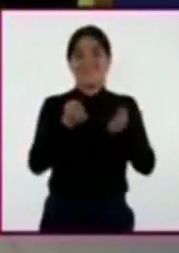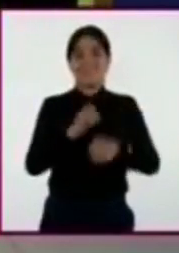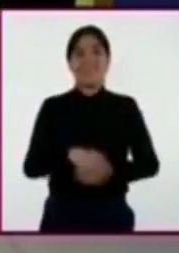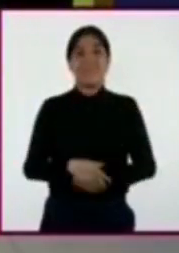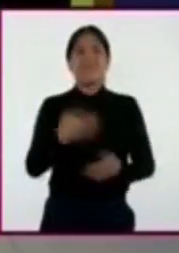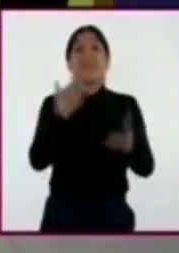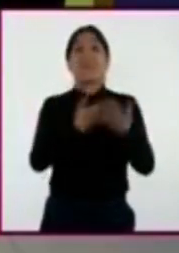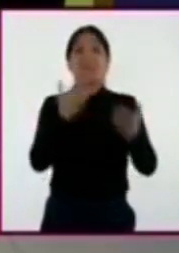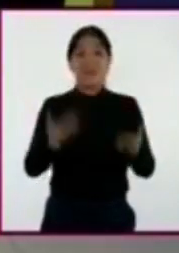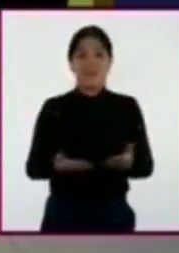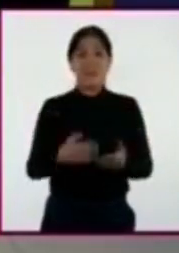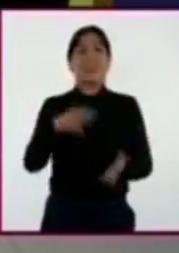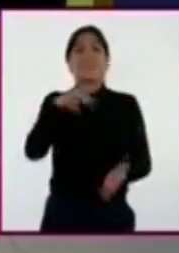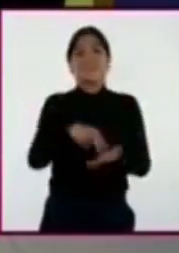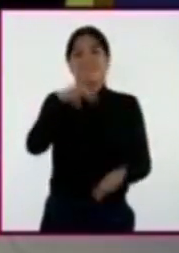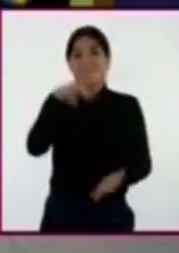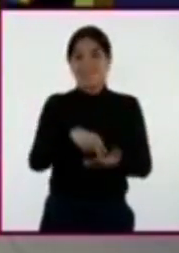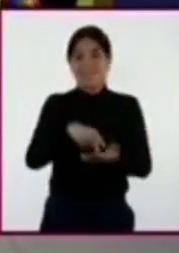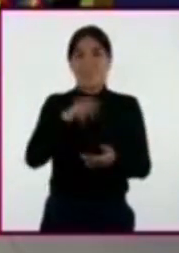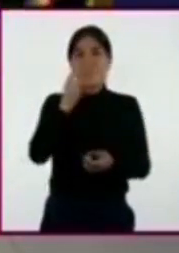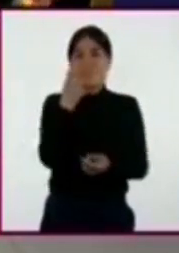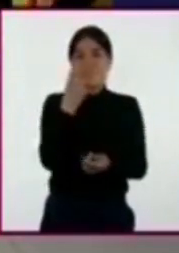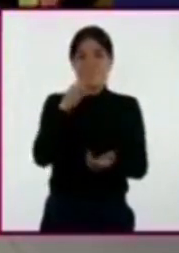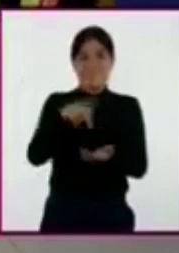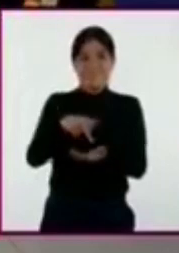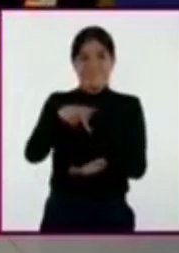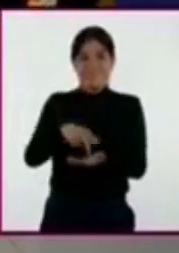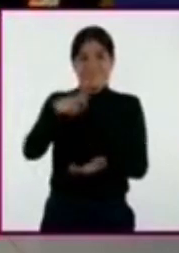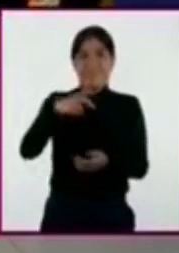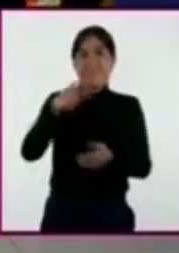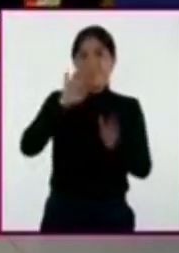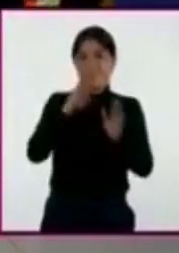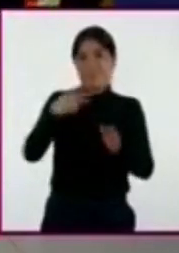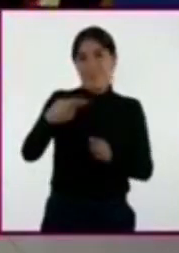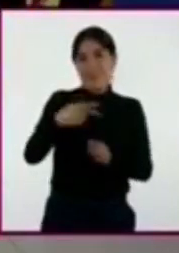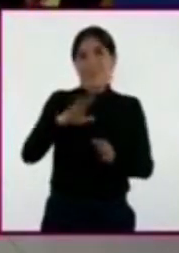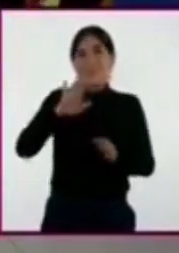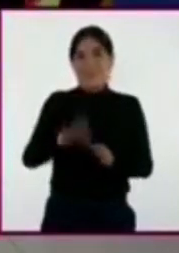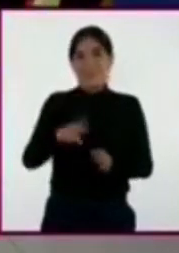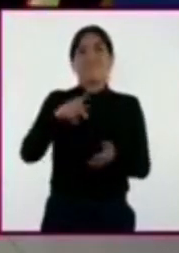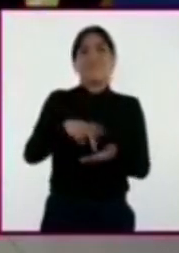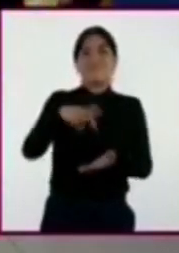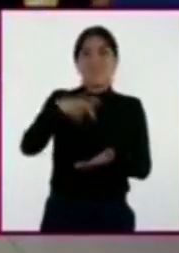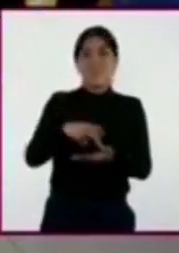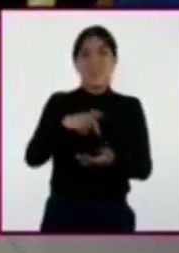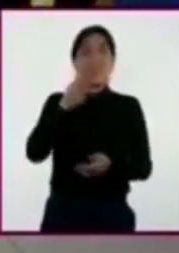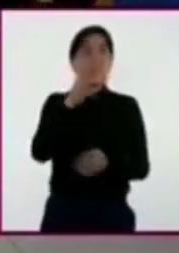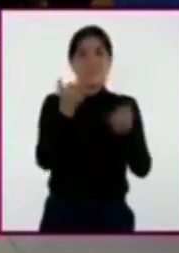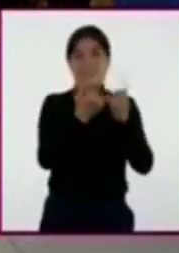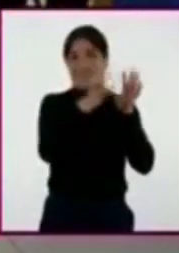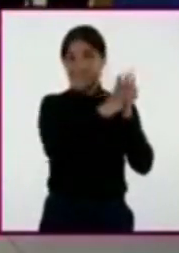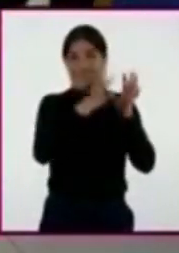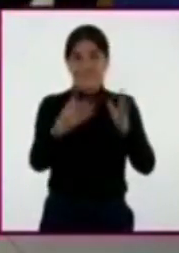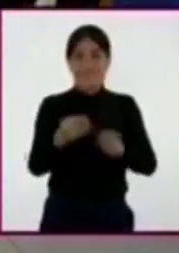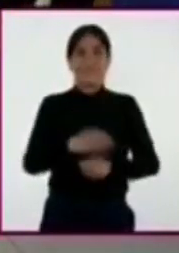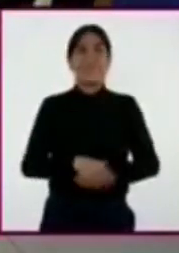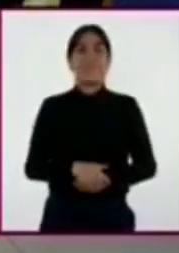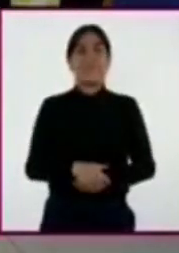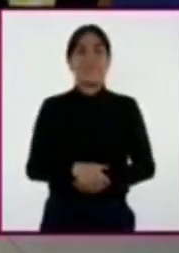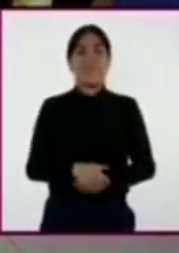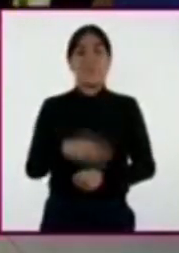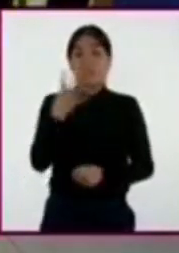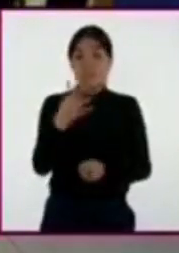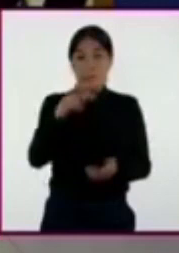a realizar salto con una pierna. Van a colocar la calceta alrededor del tobillo y vamos a hacer